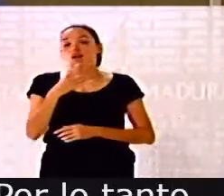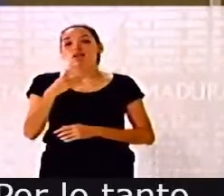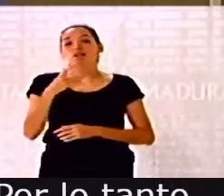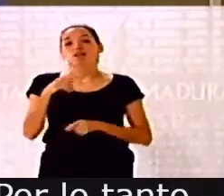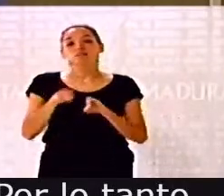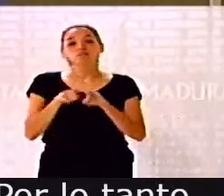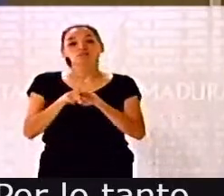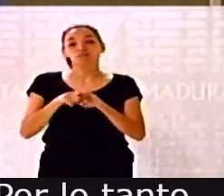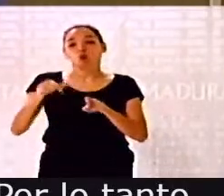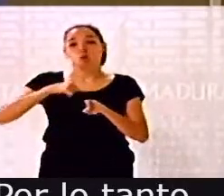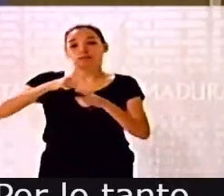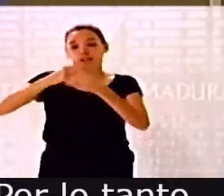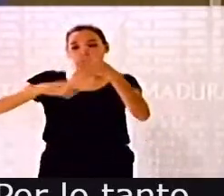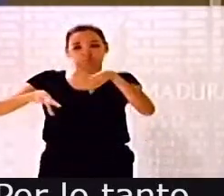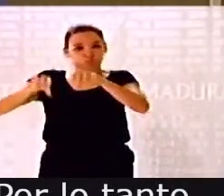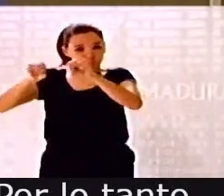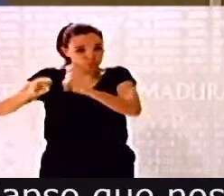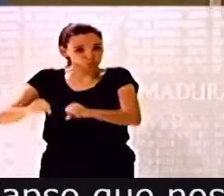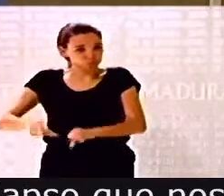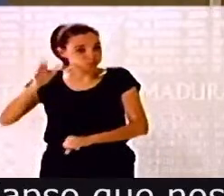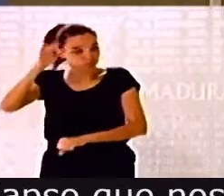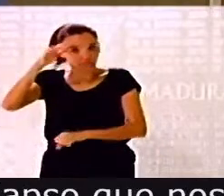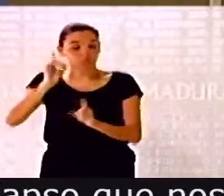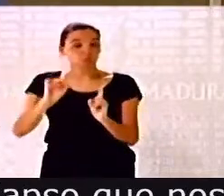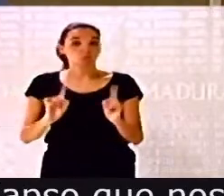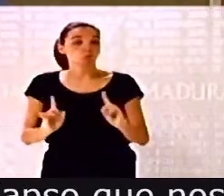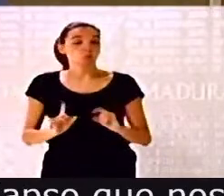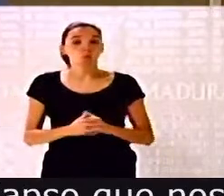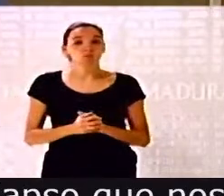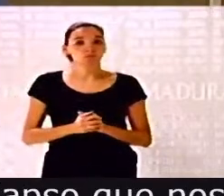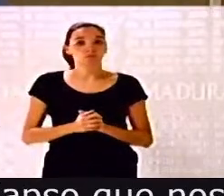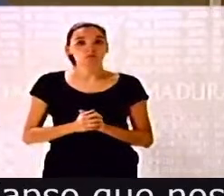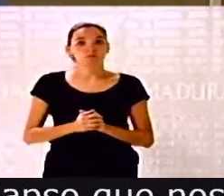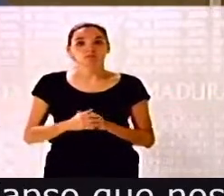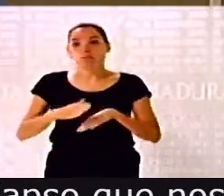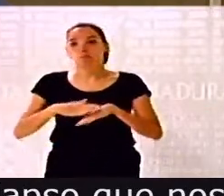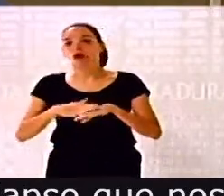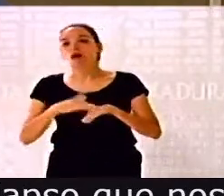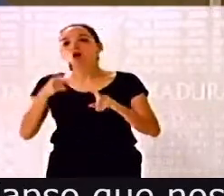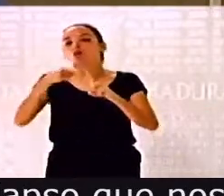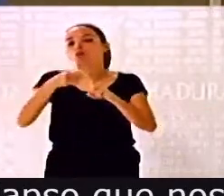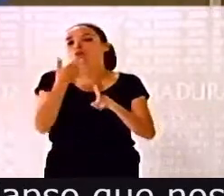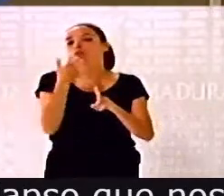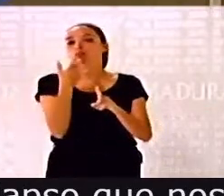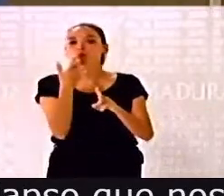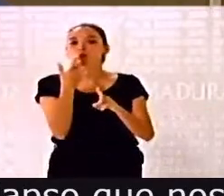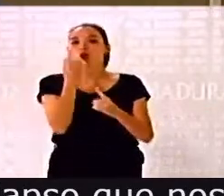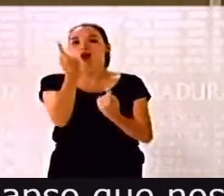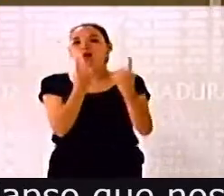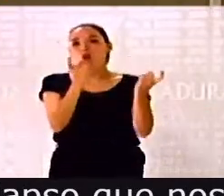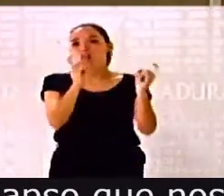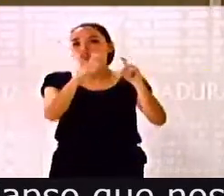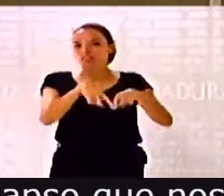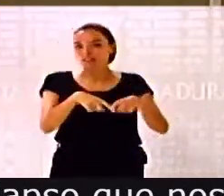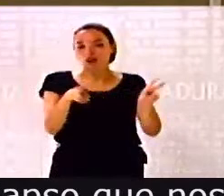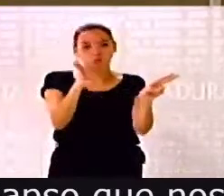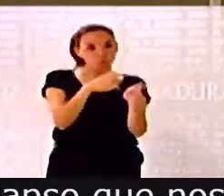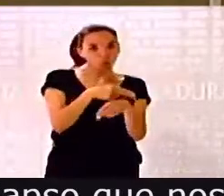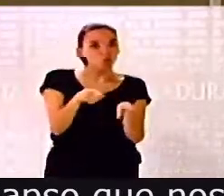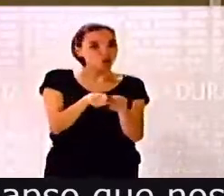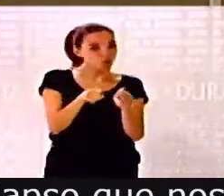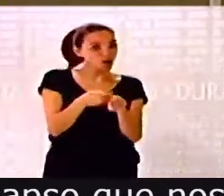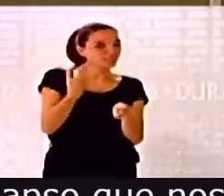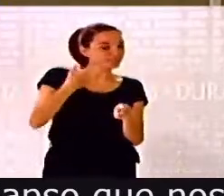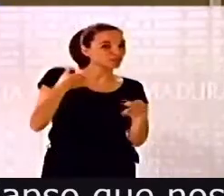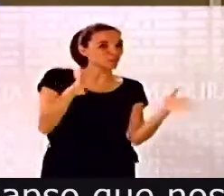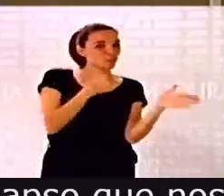haga, ni siquiera de una presión hospitalaria que nos haga suspender determinadas actividades, como tuvimos que hacer en los meses de marzo y